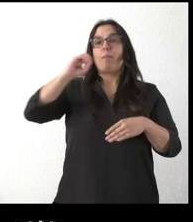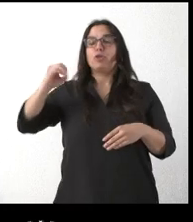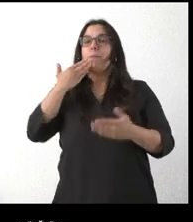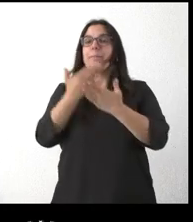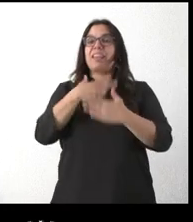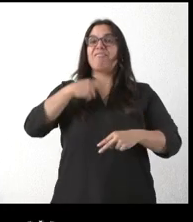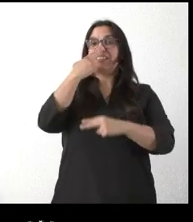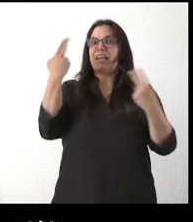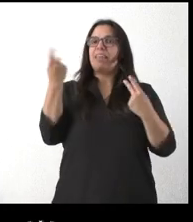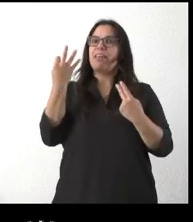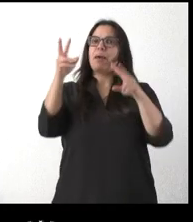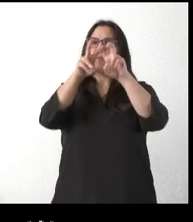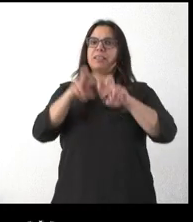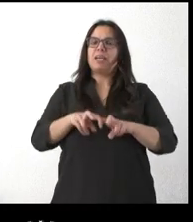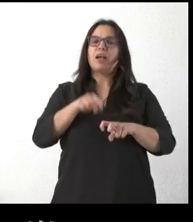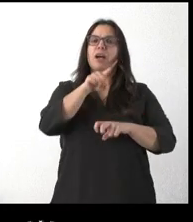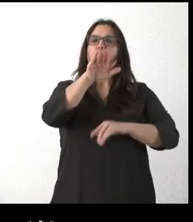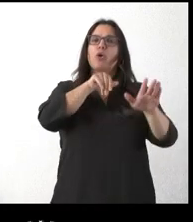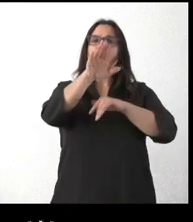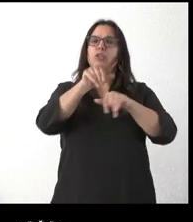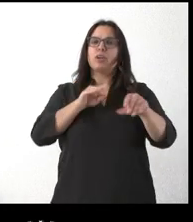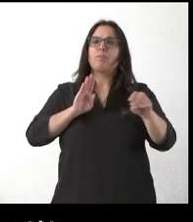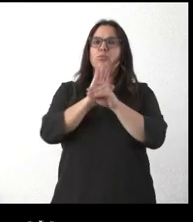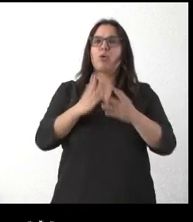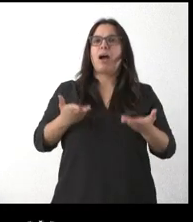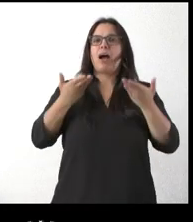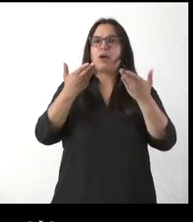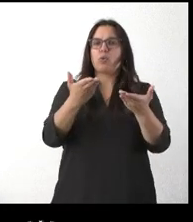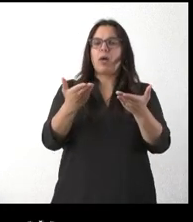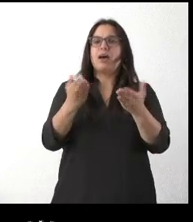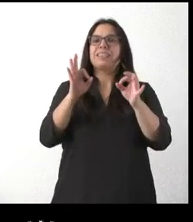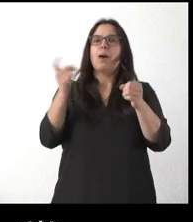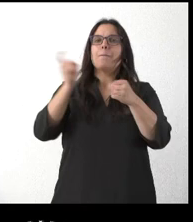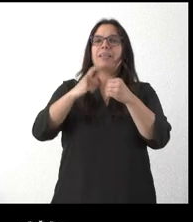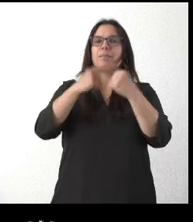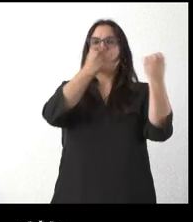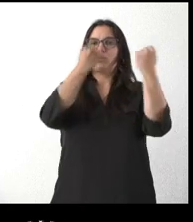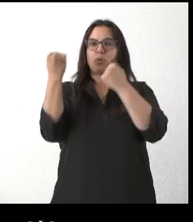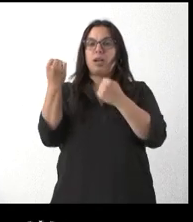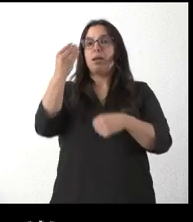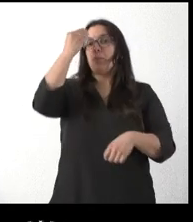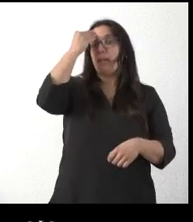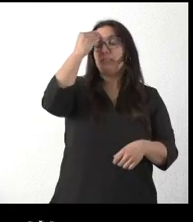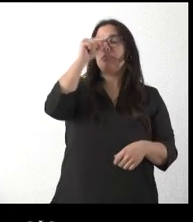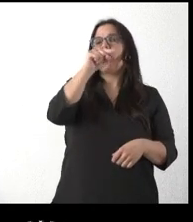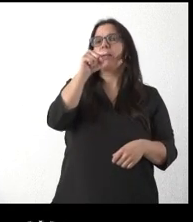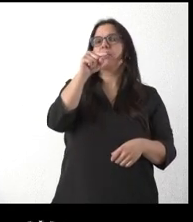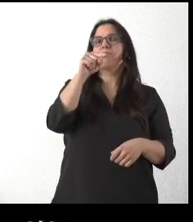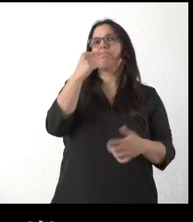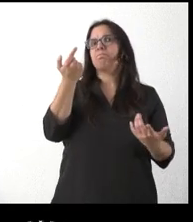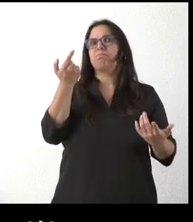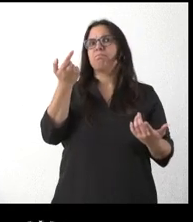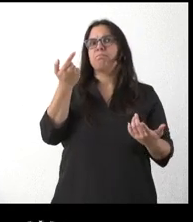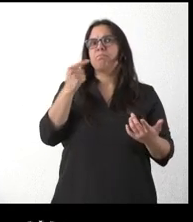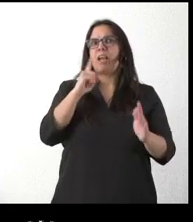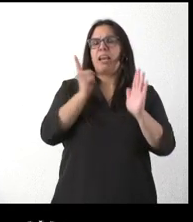investigue la convocatoria de la ayuda de participación institucional consideran que no es que no que puede